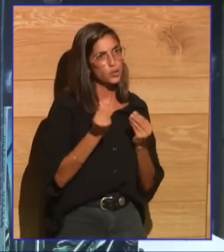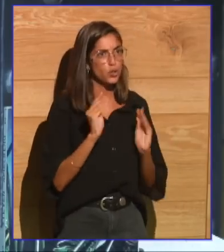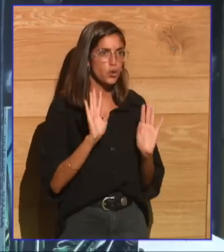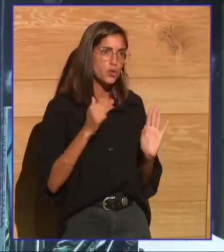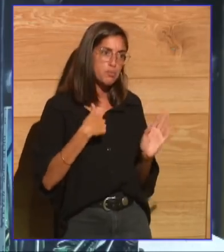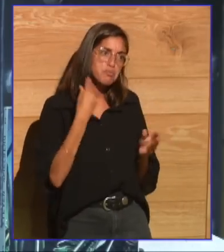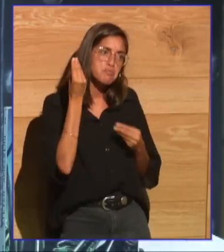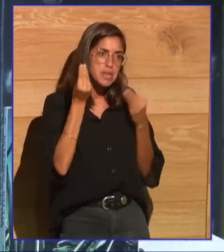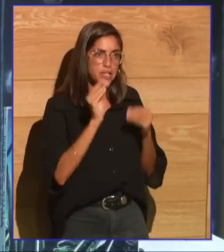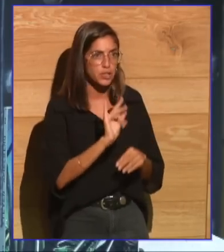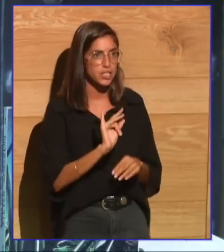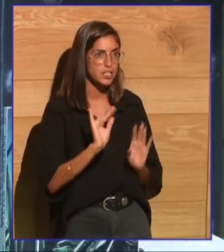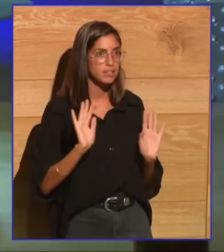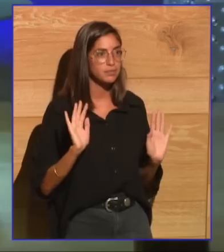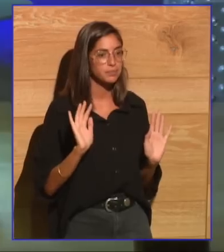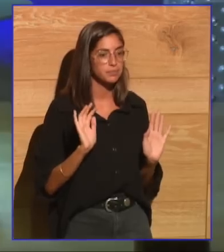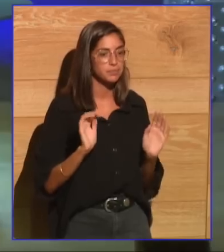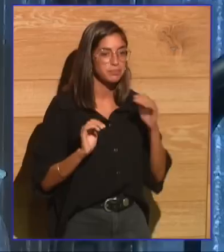claro ese número